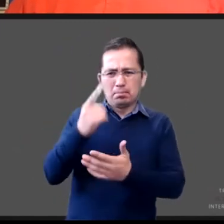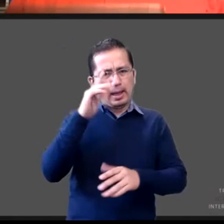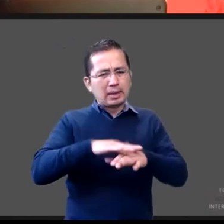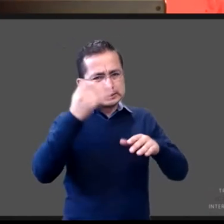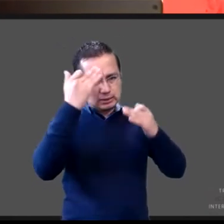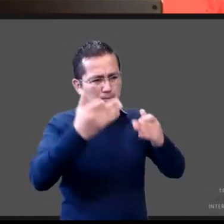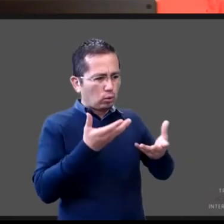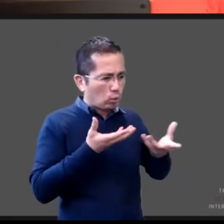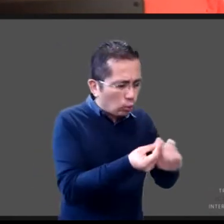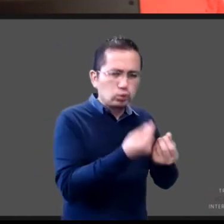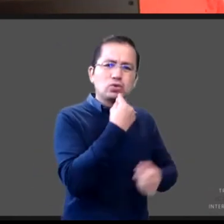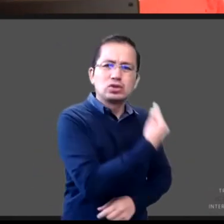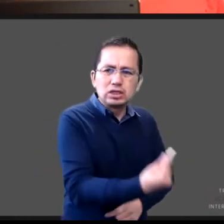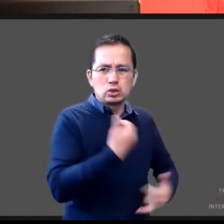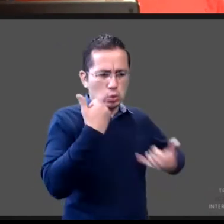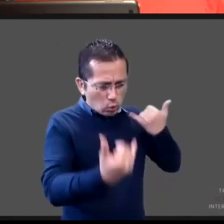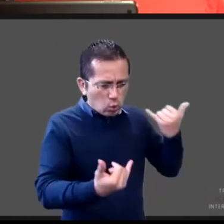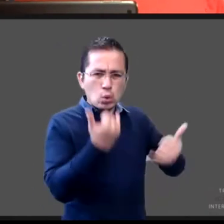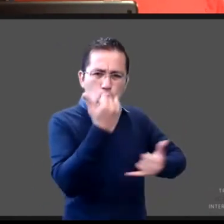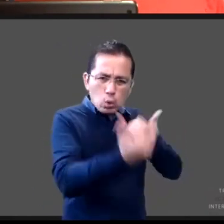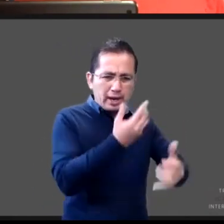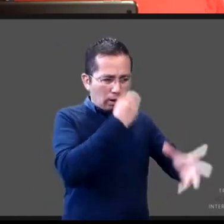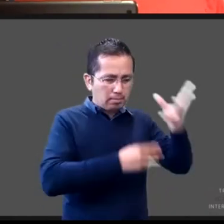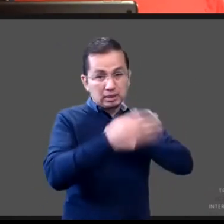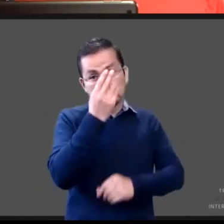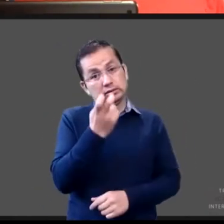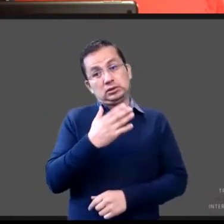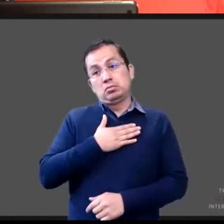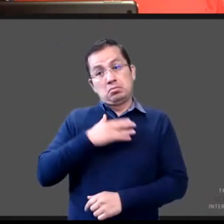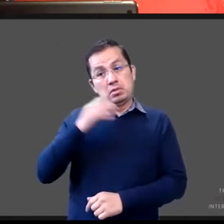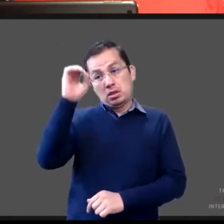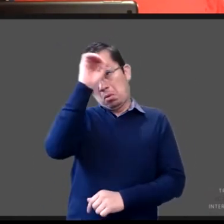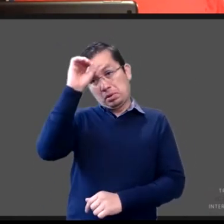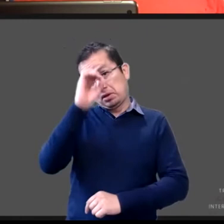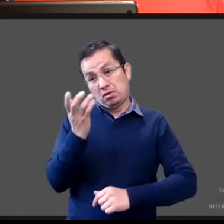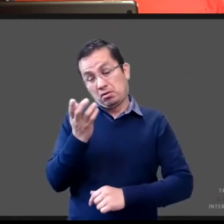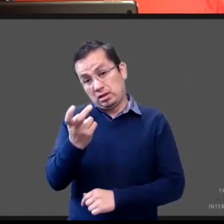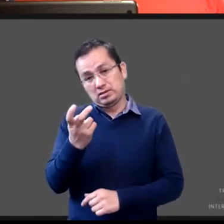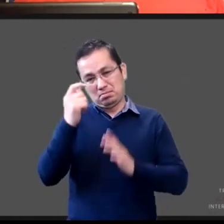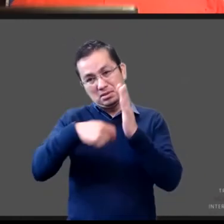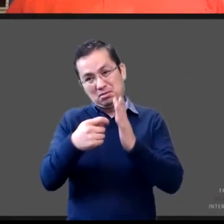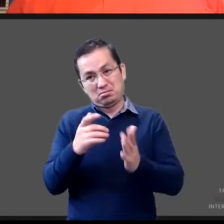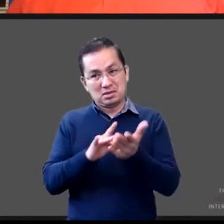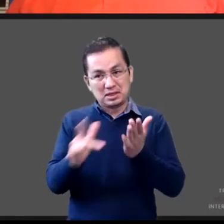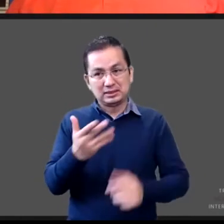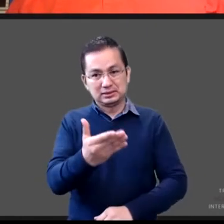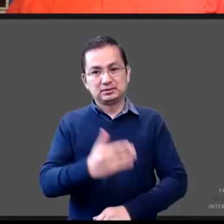ellos. Esas serían las reflexiones que tengo después de ver el video. Y gracias, Ricardo.